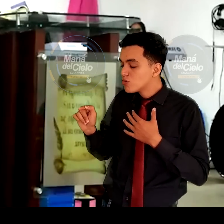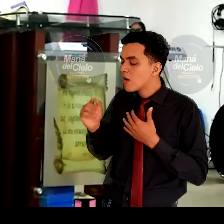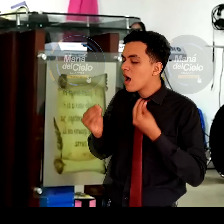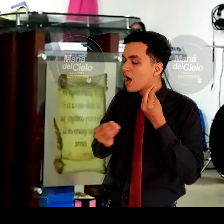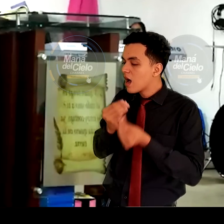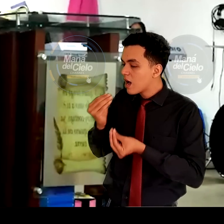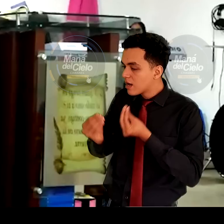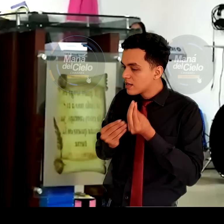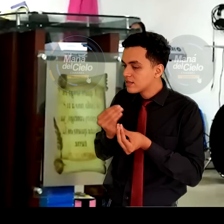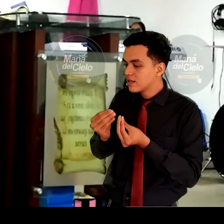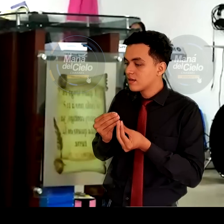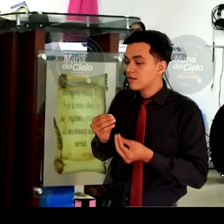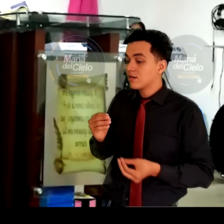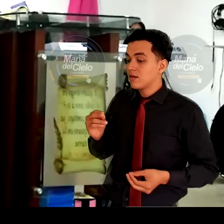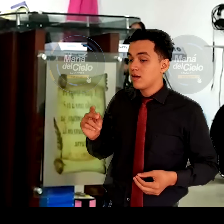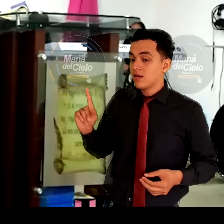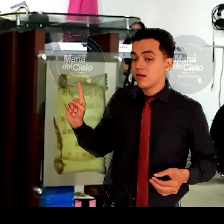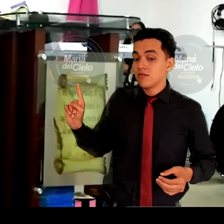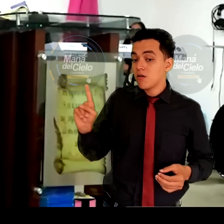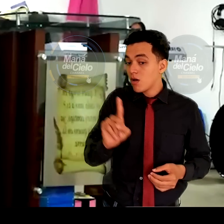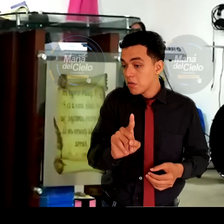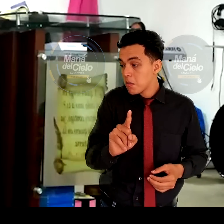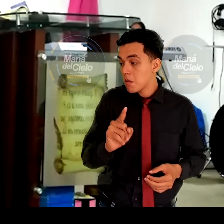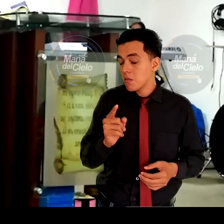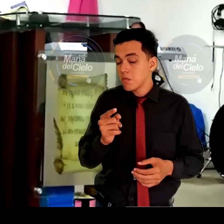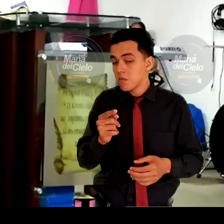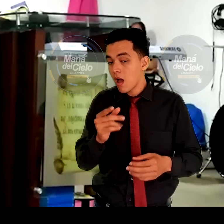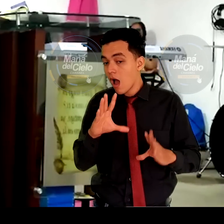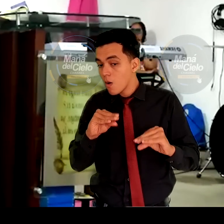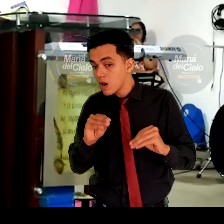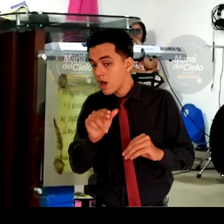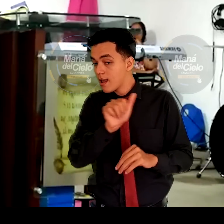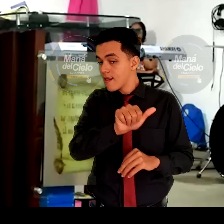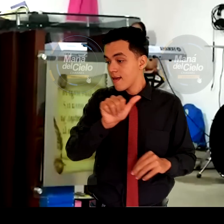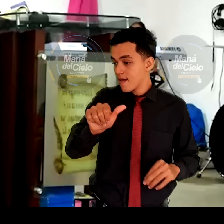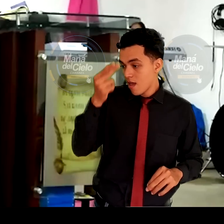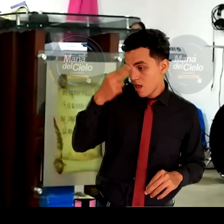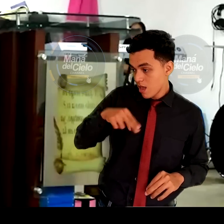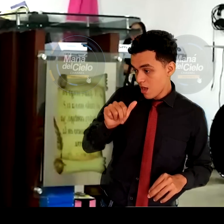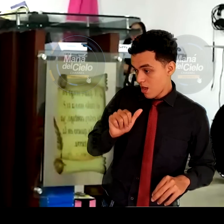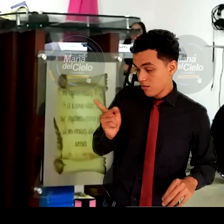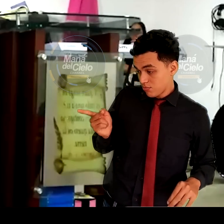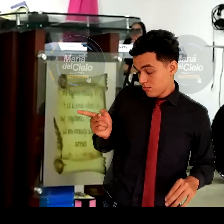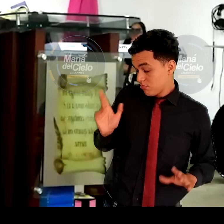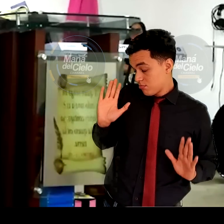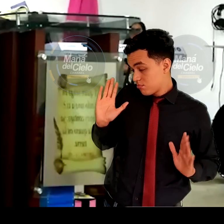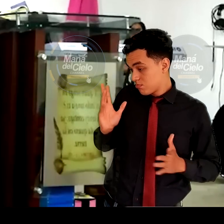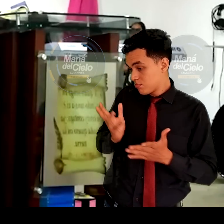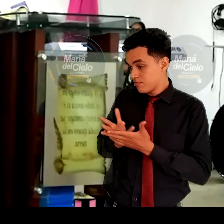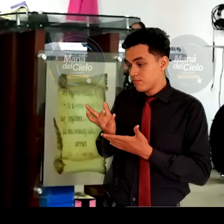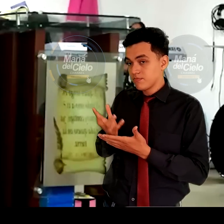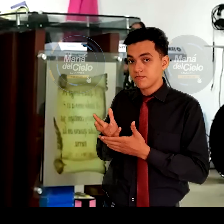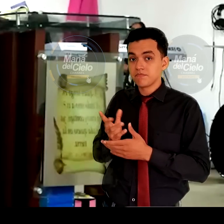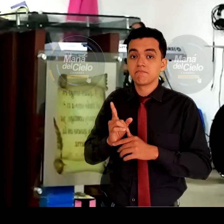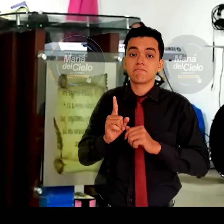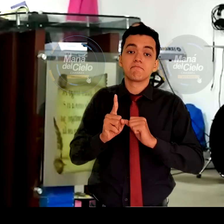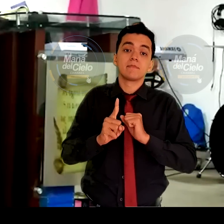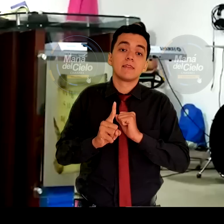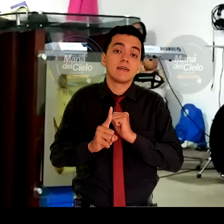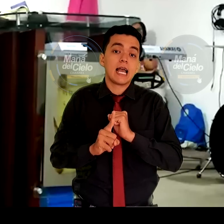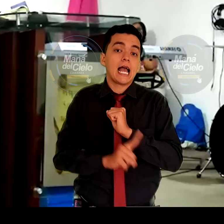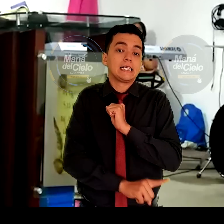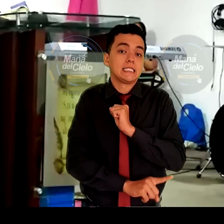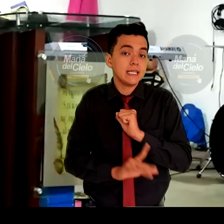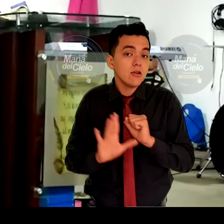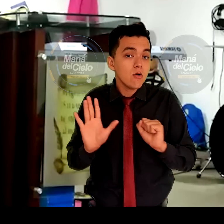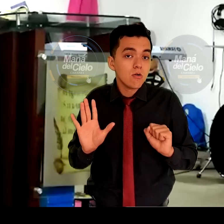juguetera. Mi amor, ¿será que eso le va a cambiar el corazón a la muchacha? No se lo cambia. Eso es un castigo físico, pero el